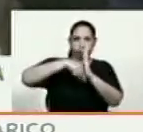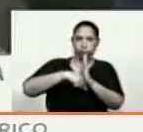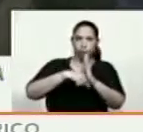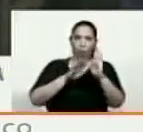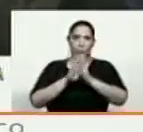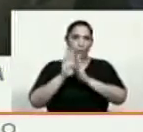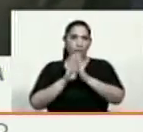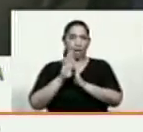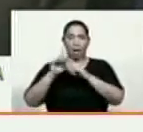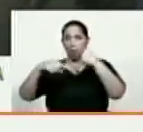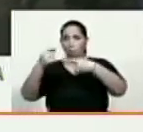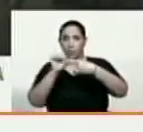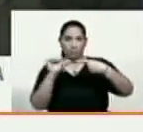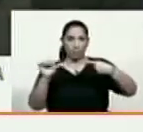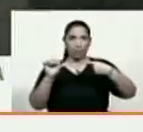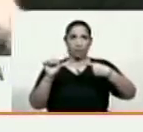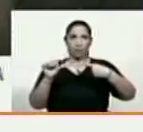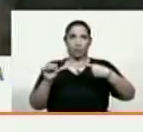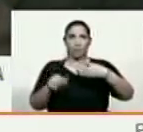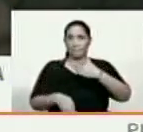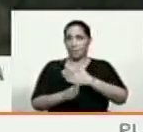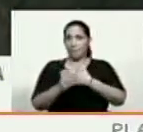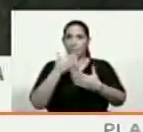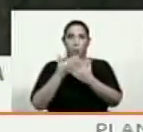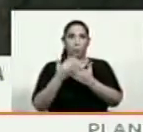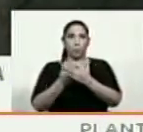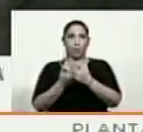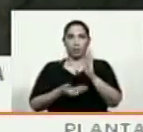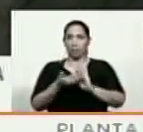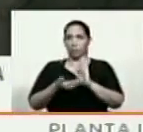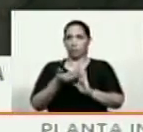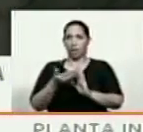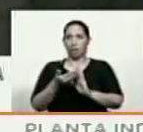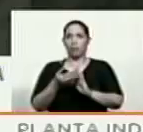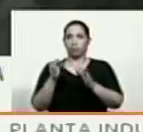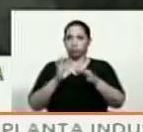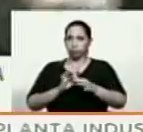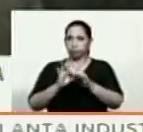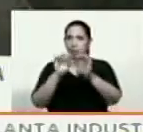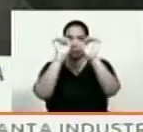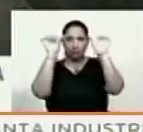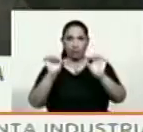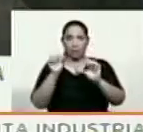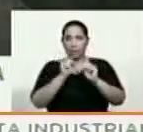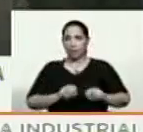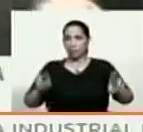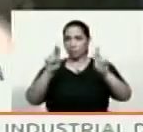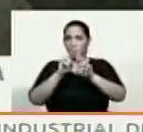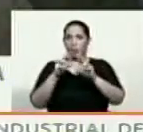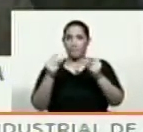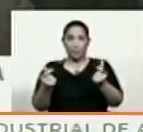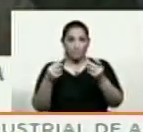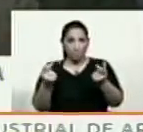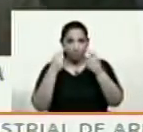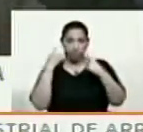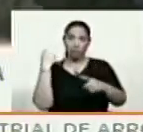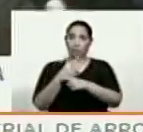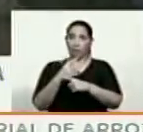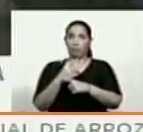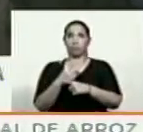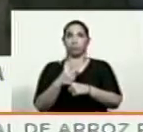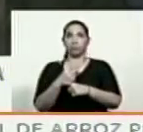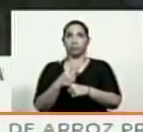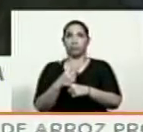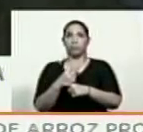ya la semana que viene vamos con propuestas muy concretas para que el sistema de Naciones Unidas reaccione como debe reaccionar, con